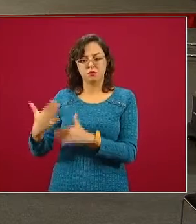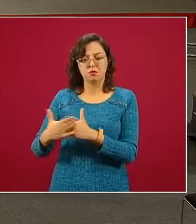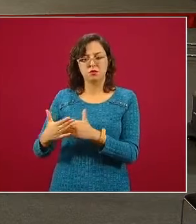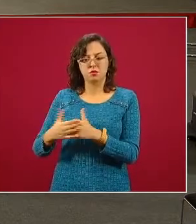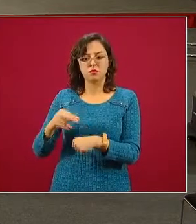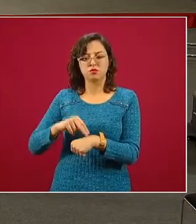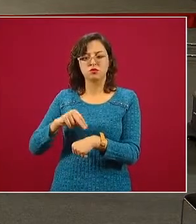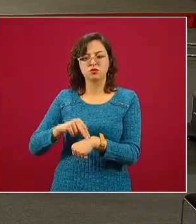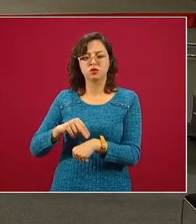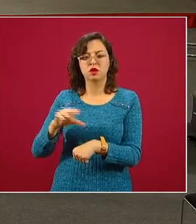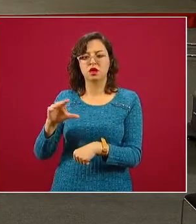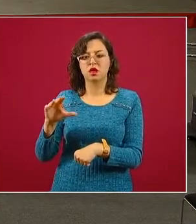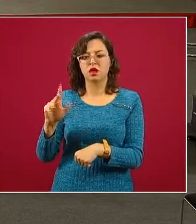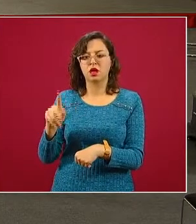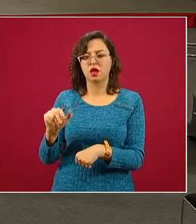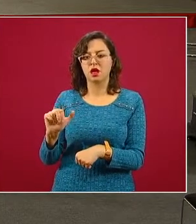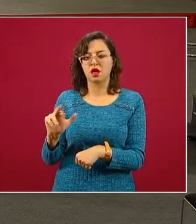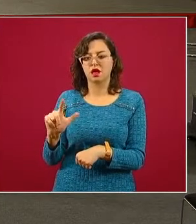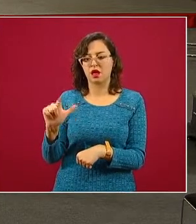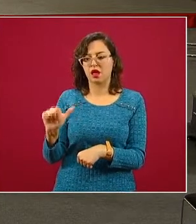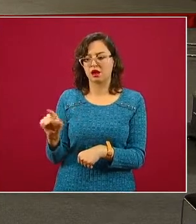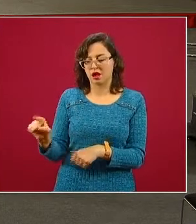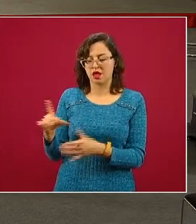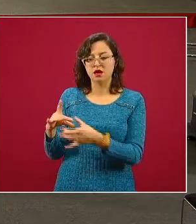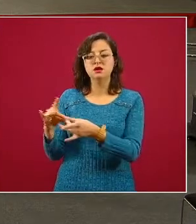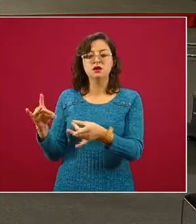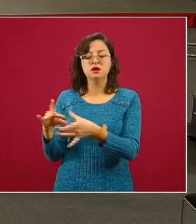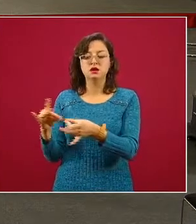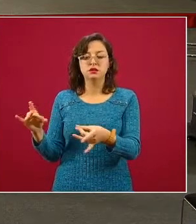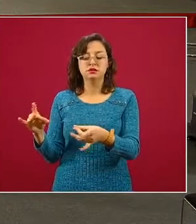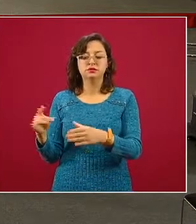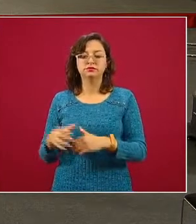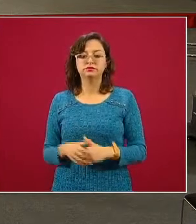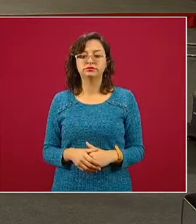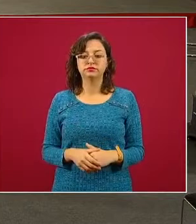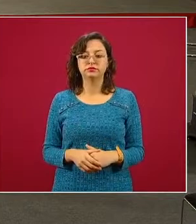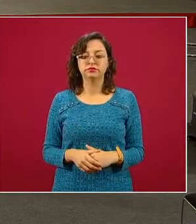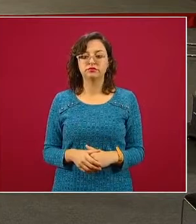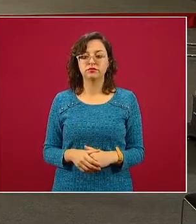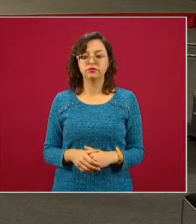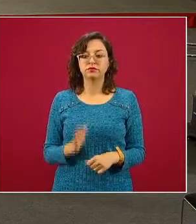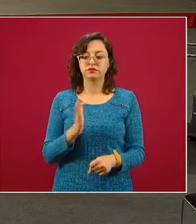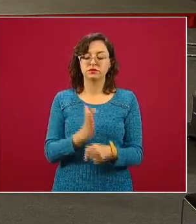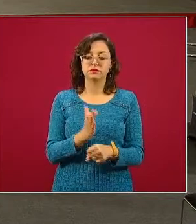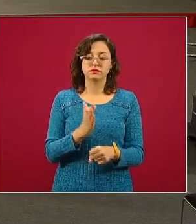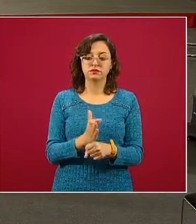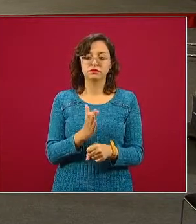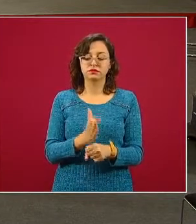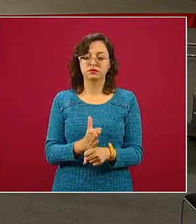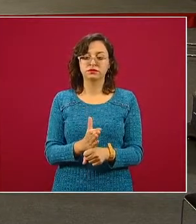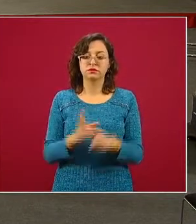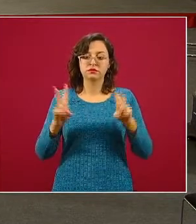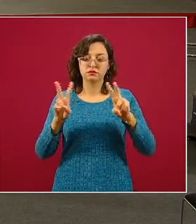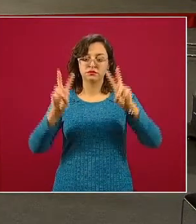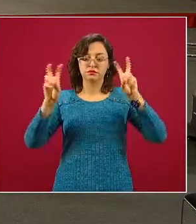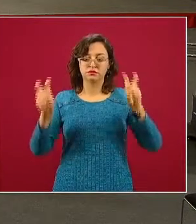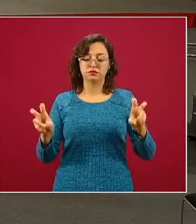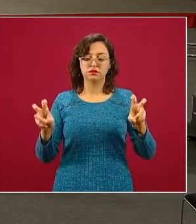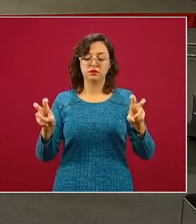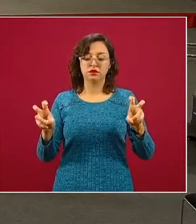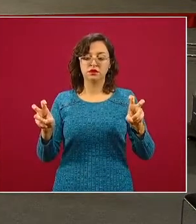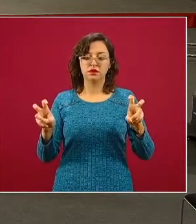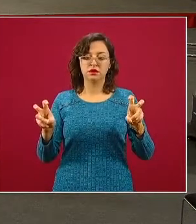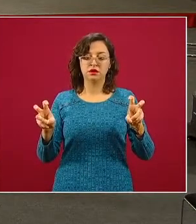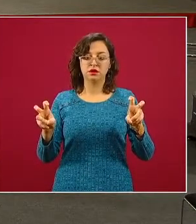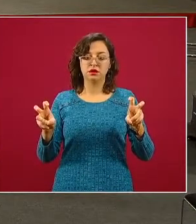la doctora Carla Berdichevsky. Y vamos a pasar entonces a